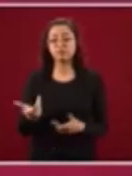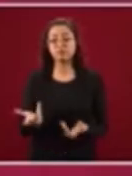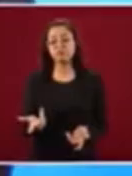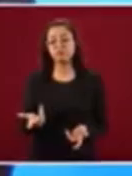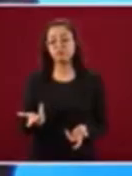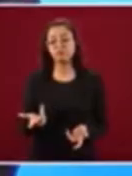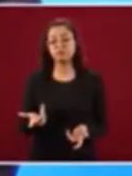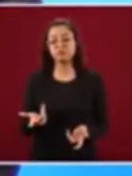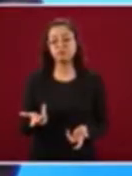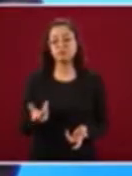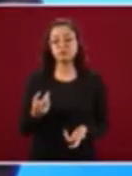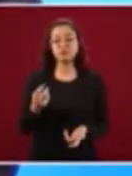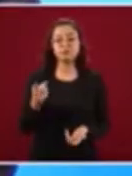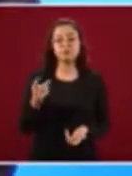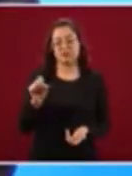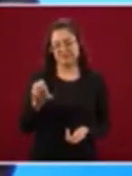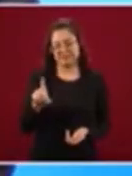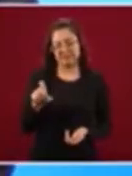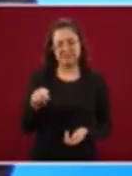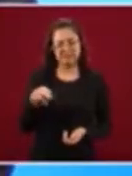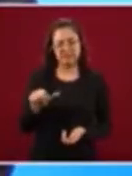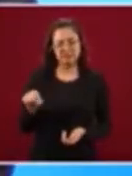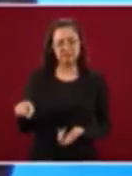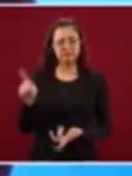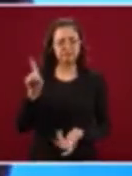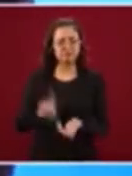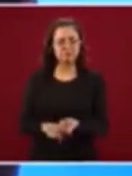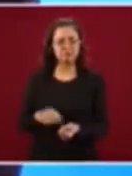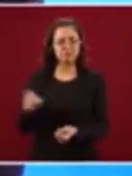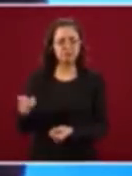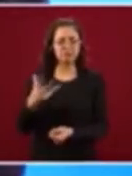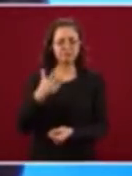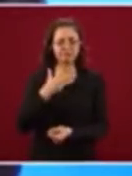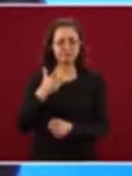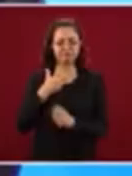lo tiene la Fuerza Aérea, sí, y